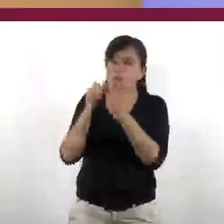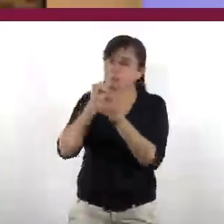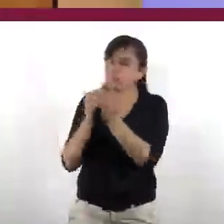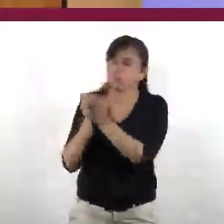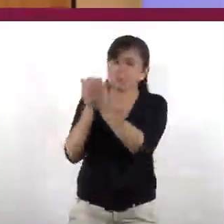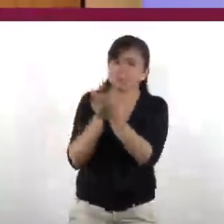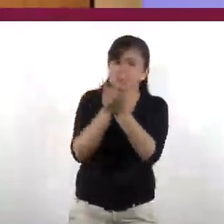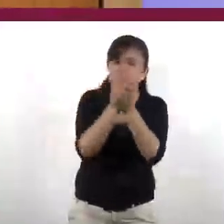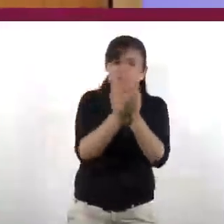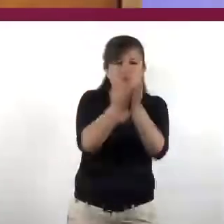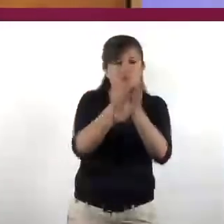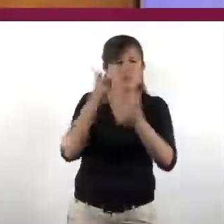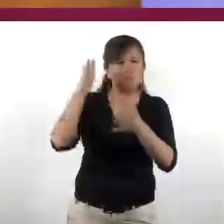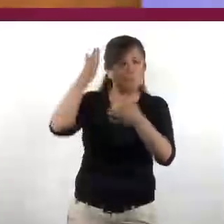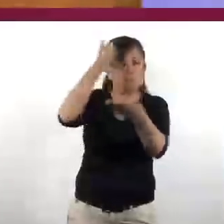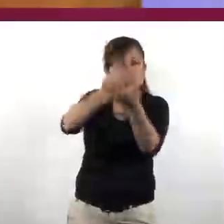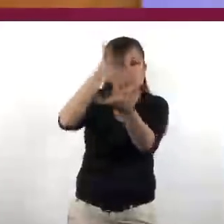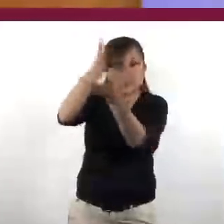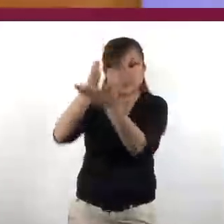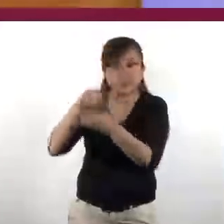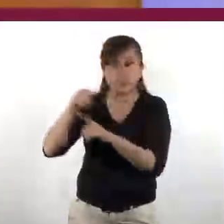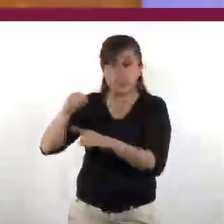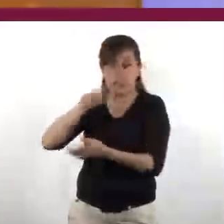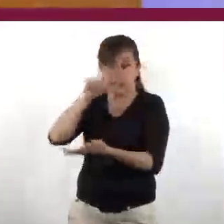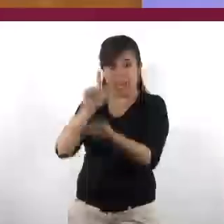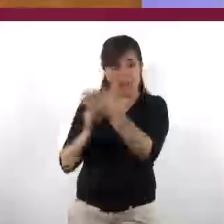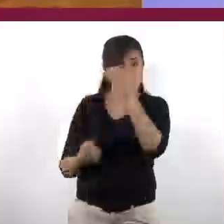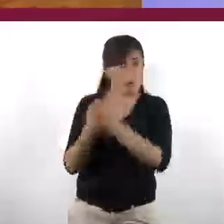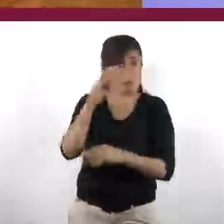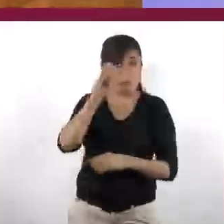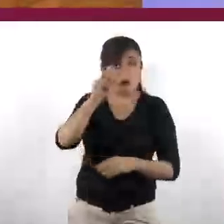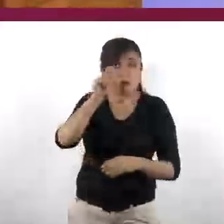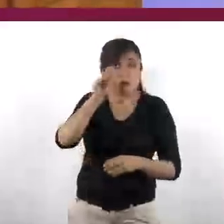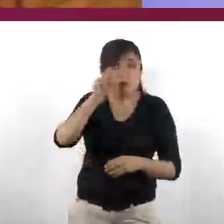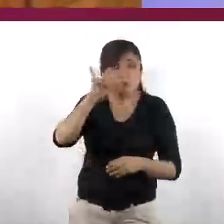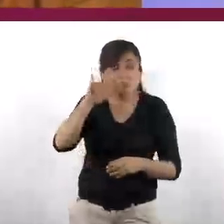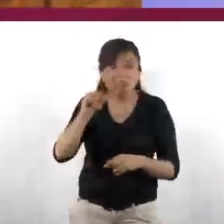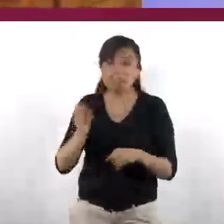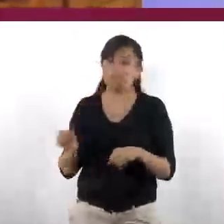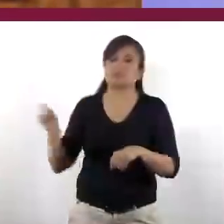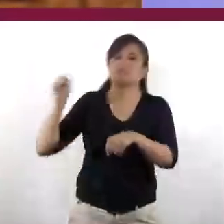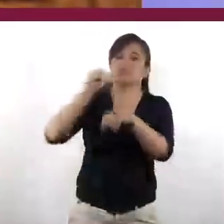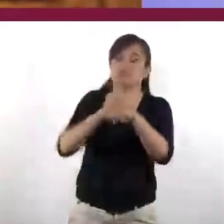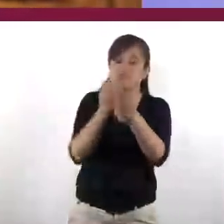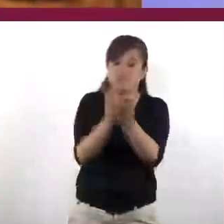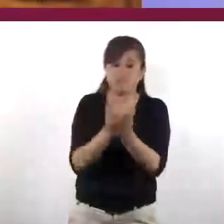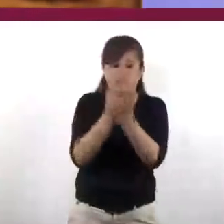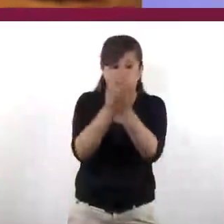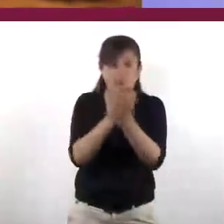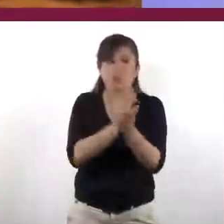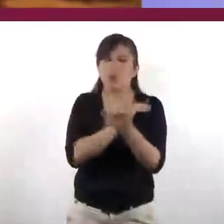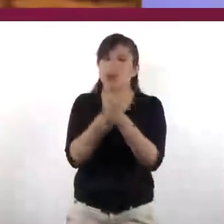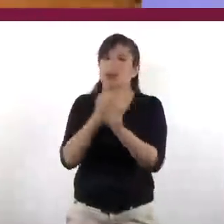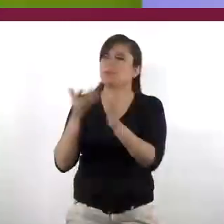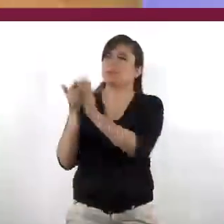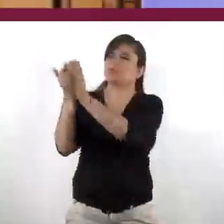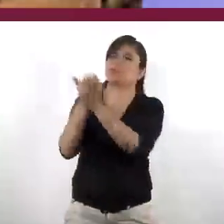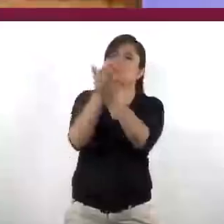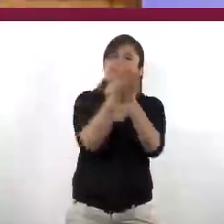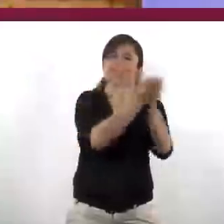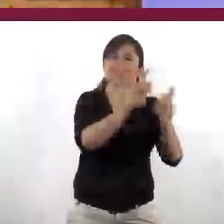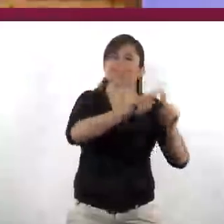metrópoli. Con las reformas borbónicas, embarcaciones en solitario podían realizar el trayecto desde cualquier puerto.